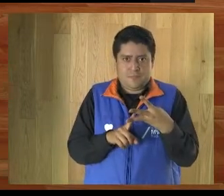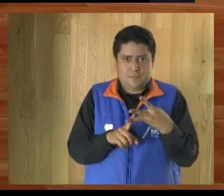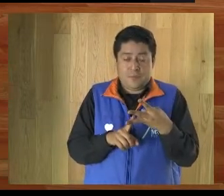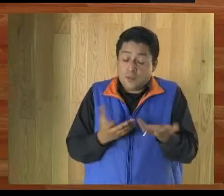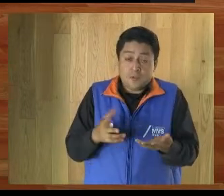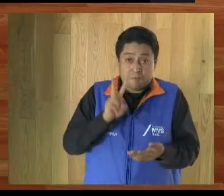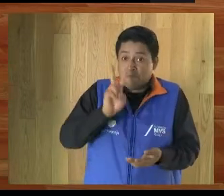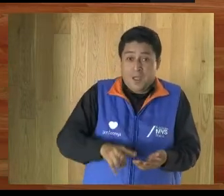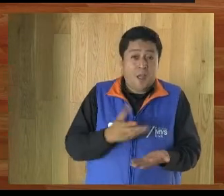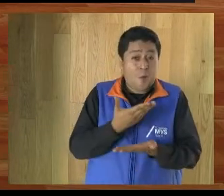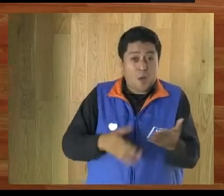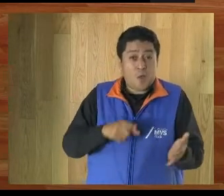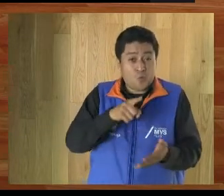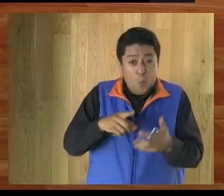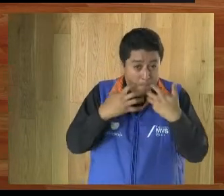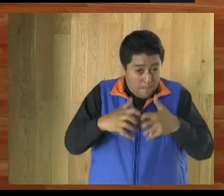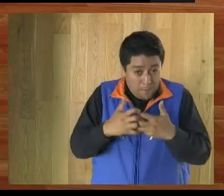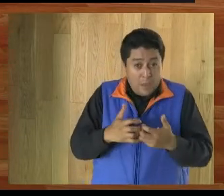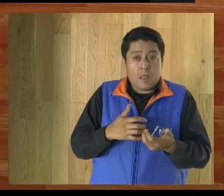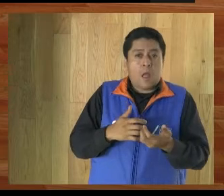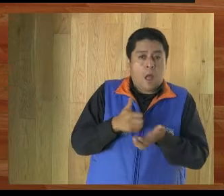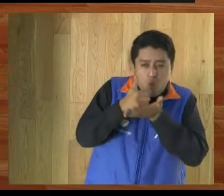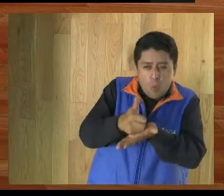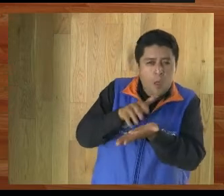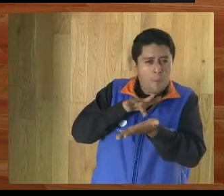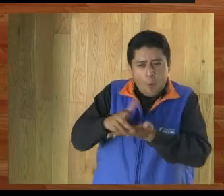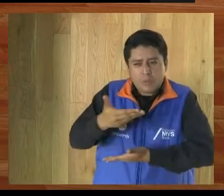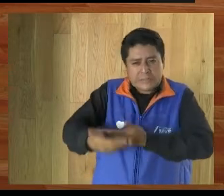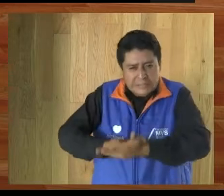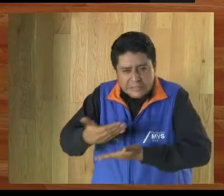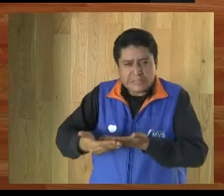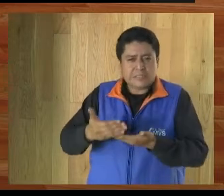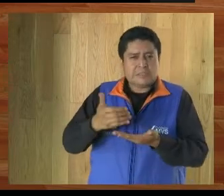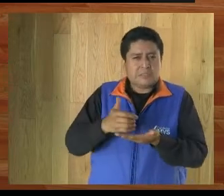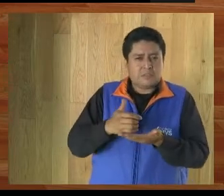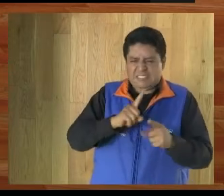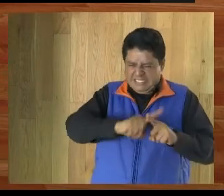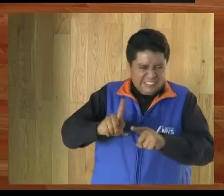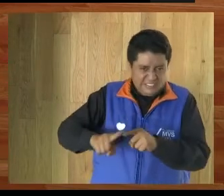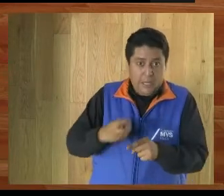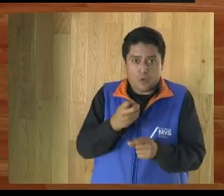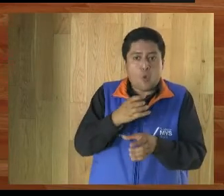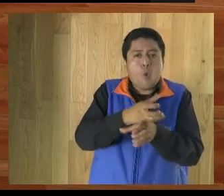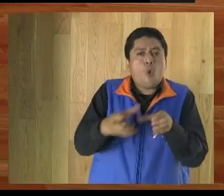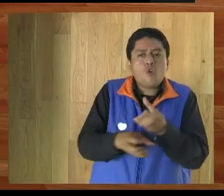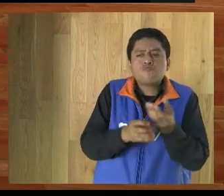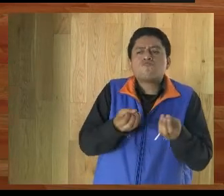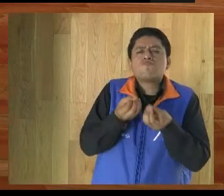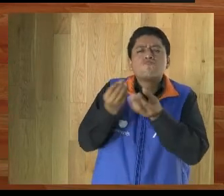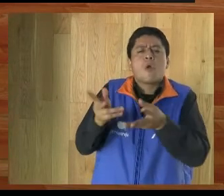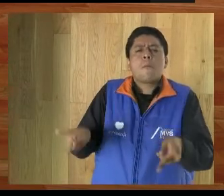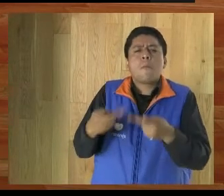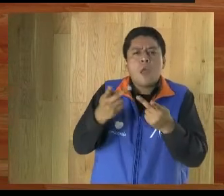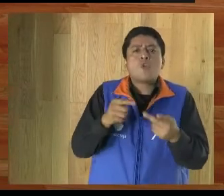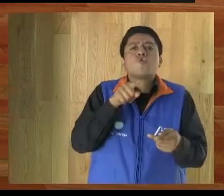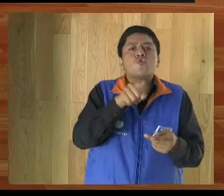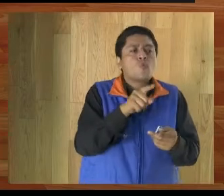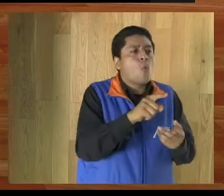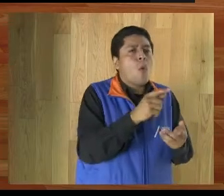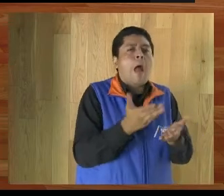están ligados más, por lo que es lo que les comentaba. ¿Qué tipo de productos pones tú en el mercado? ¿Cómo los has conseguido? ¿Cómo los